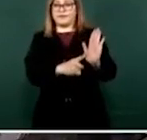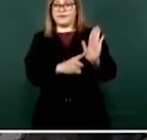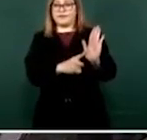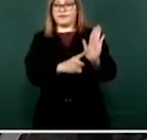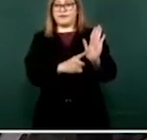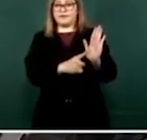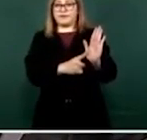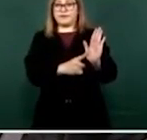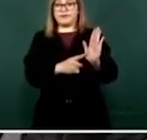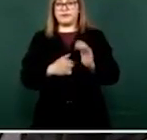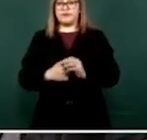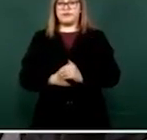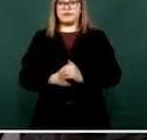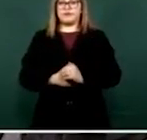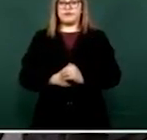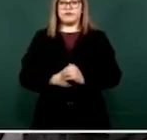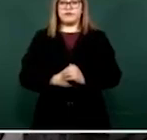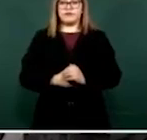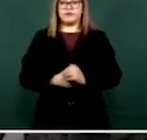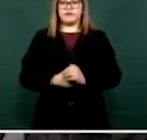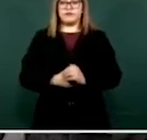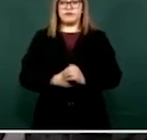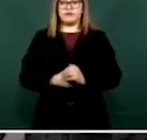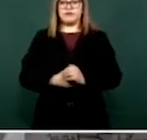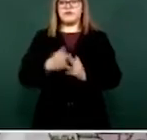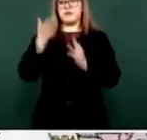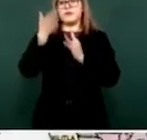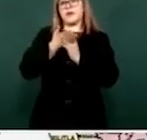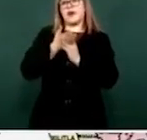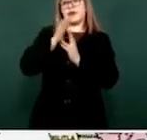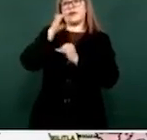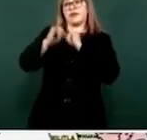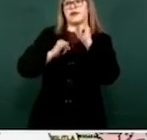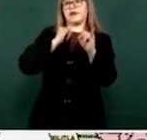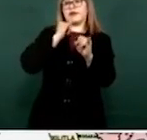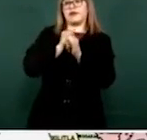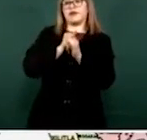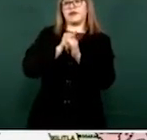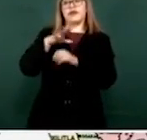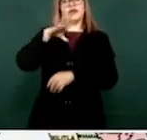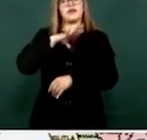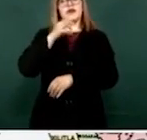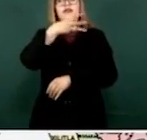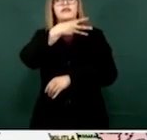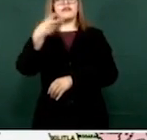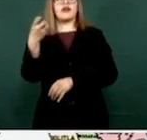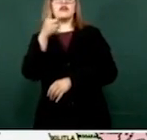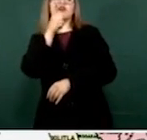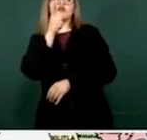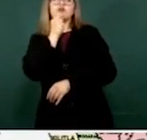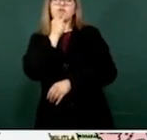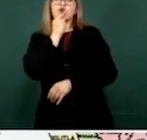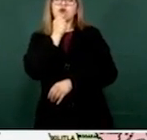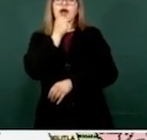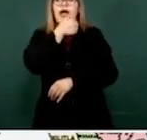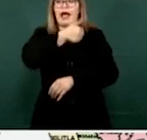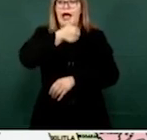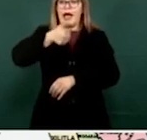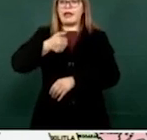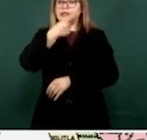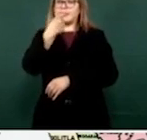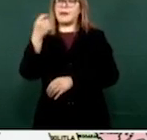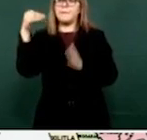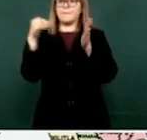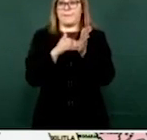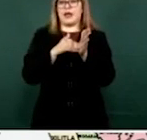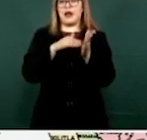diapositiva que está aquí, la media internacional establece 300 policías por cada 100,000 habitantes. Esa es la